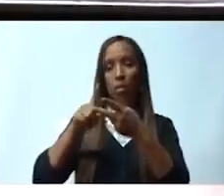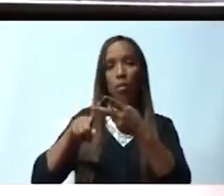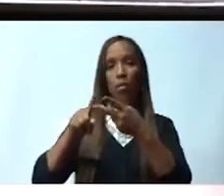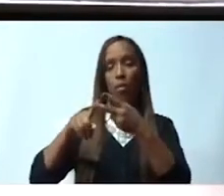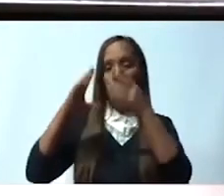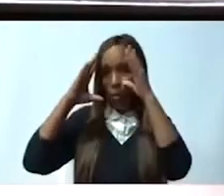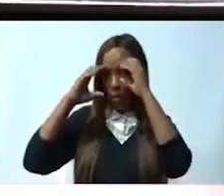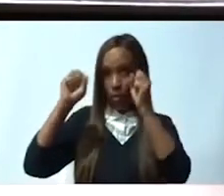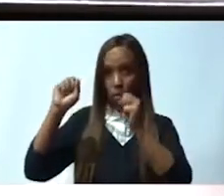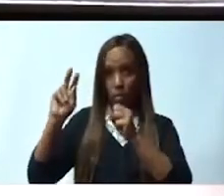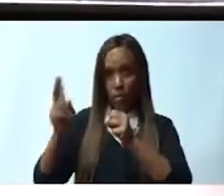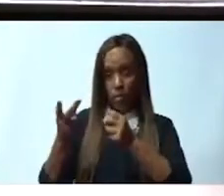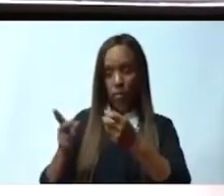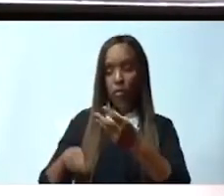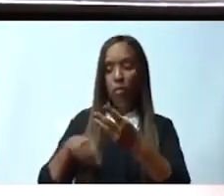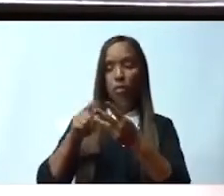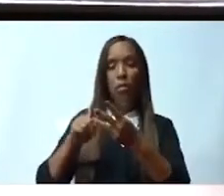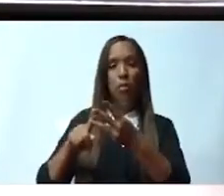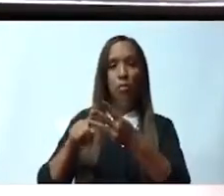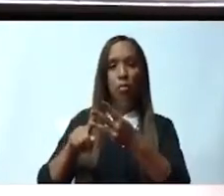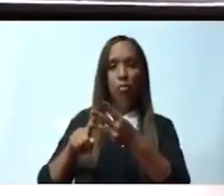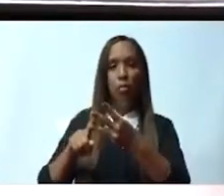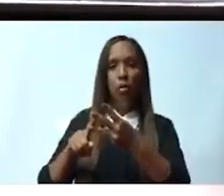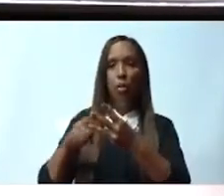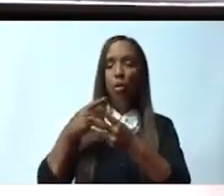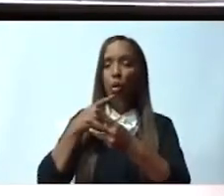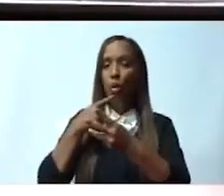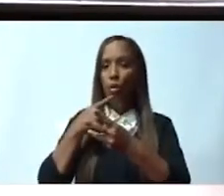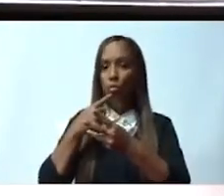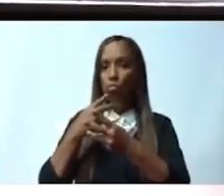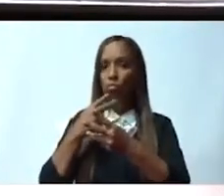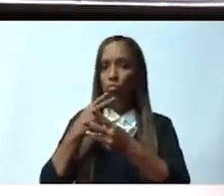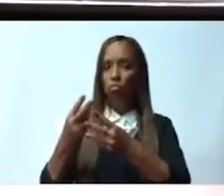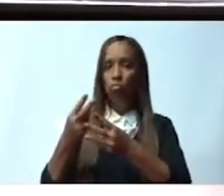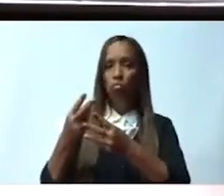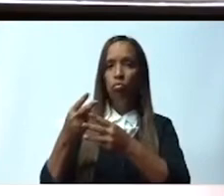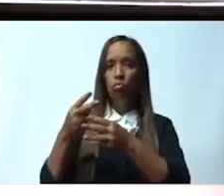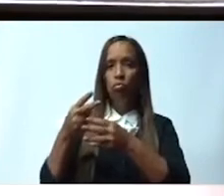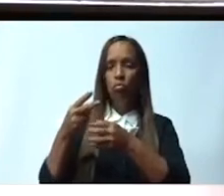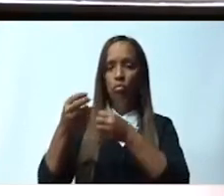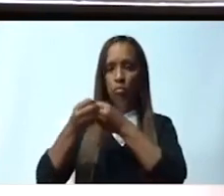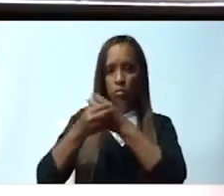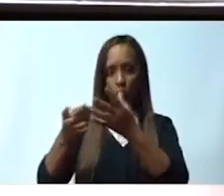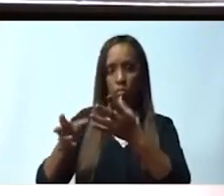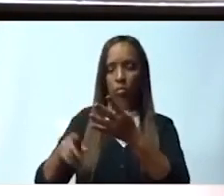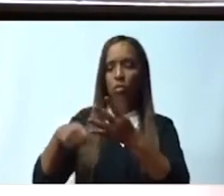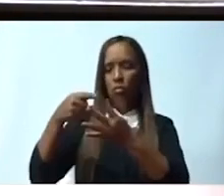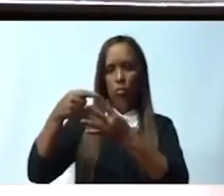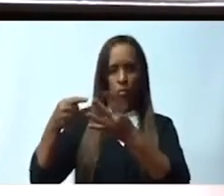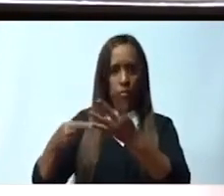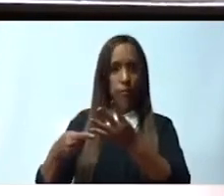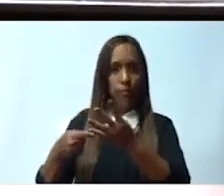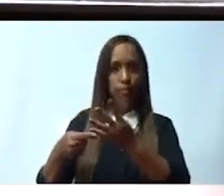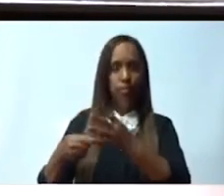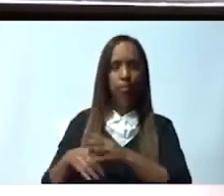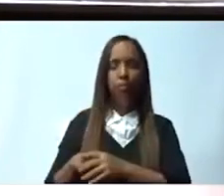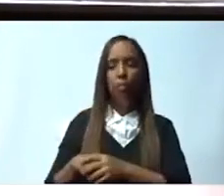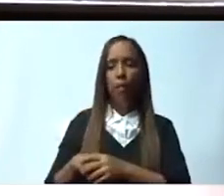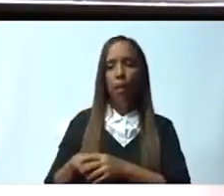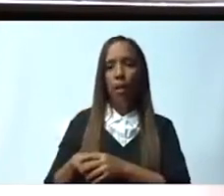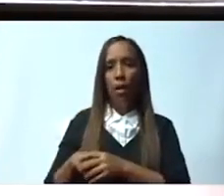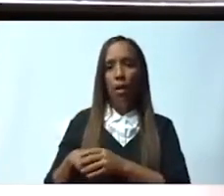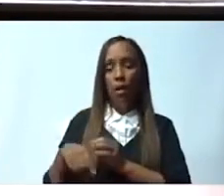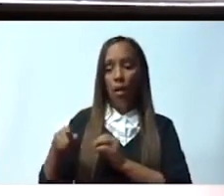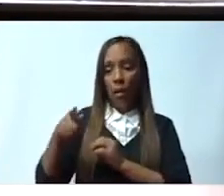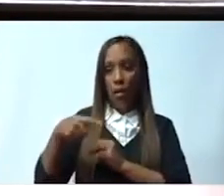y demás miembros. Podrían ser ratificados o cambiados a